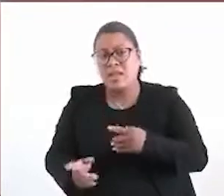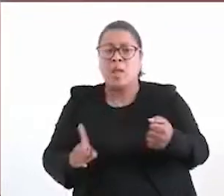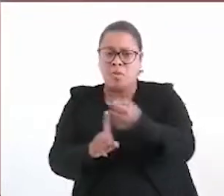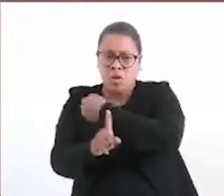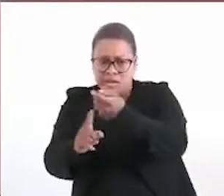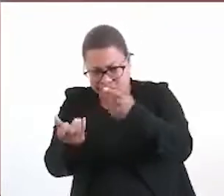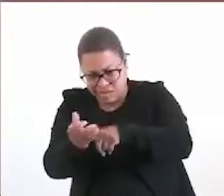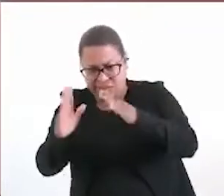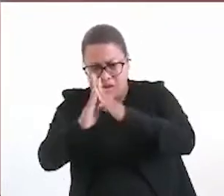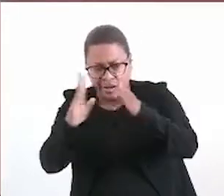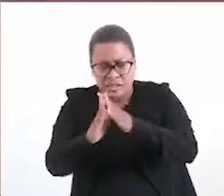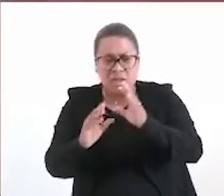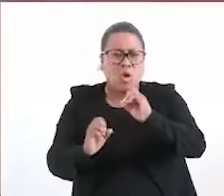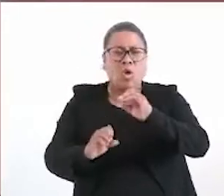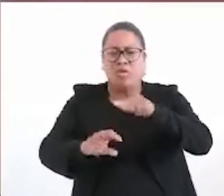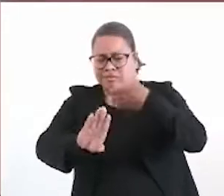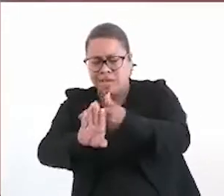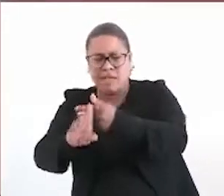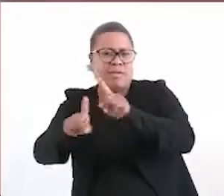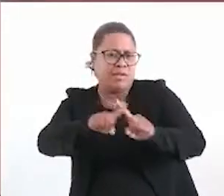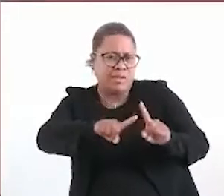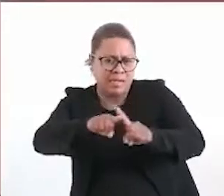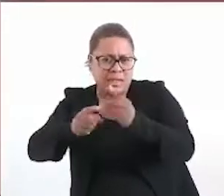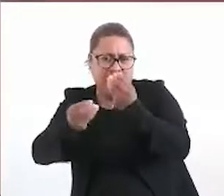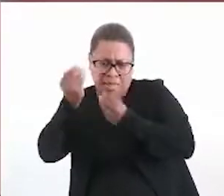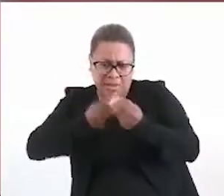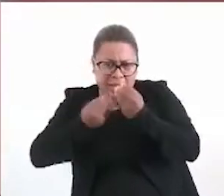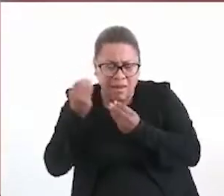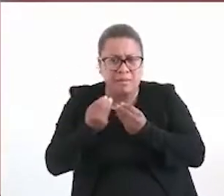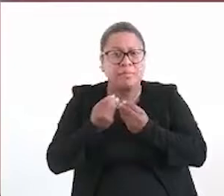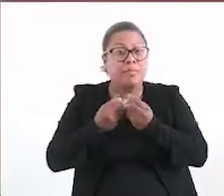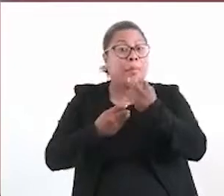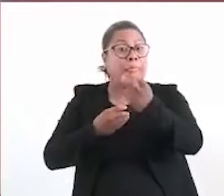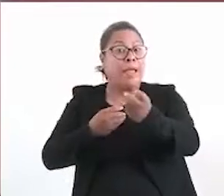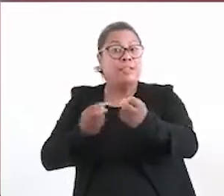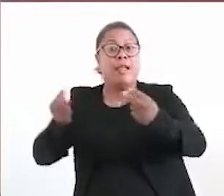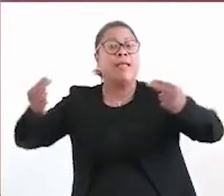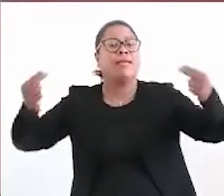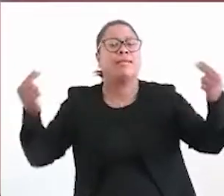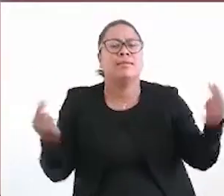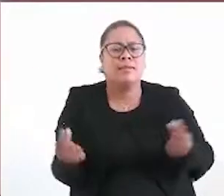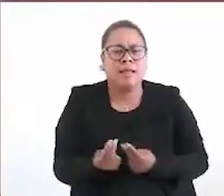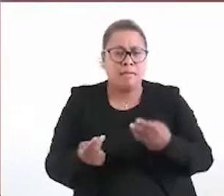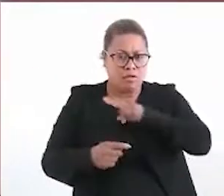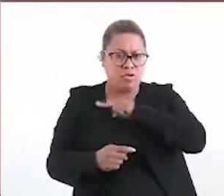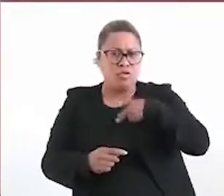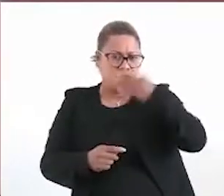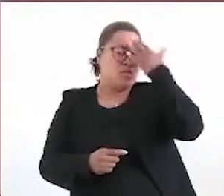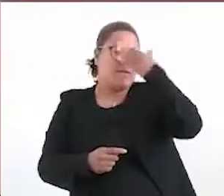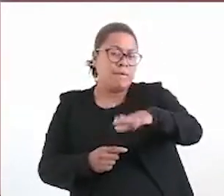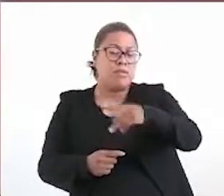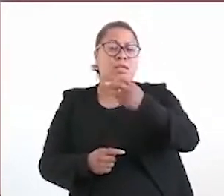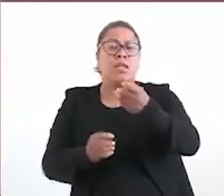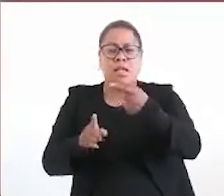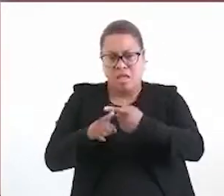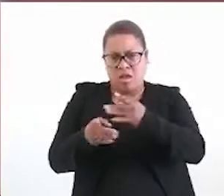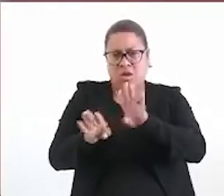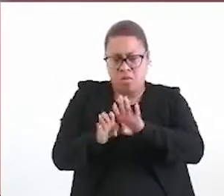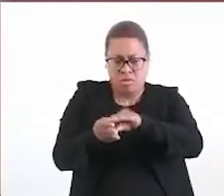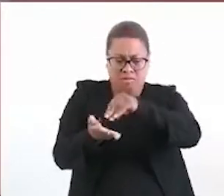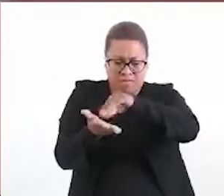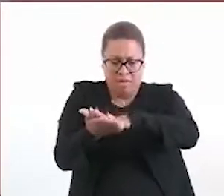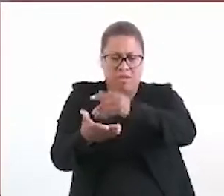violencia familiar y por delitos que atenten contra la obligación alimentaria, es necesario, consideramos así, quienes suscribimos